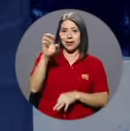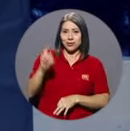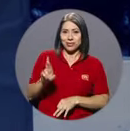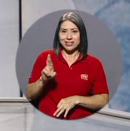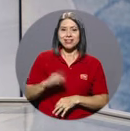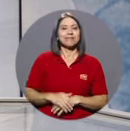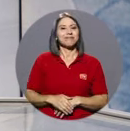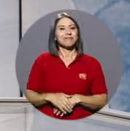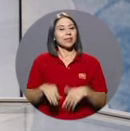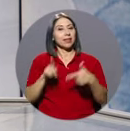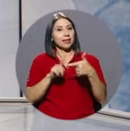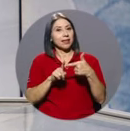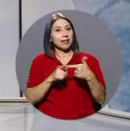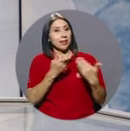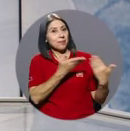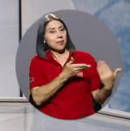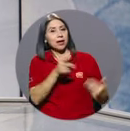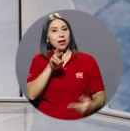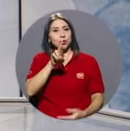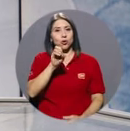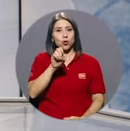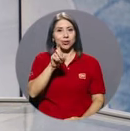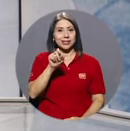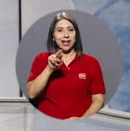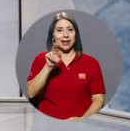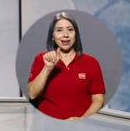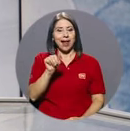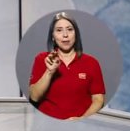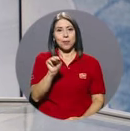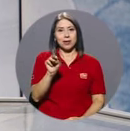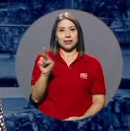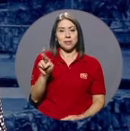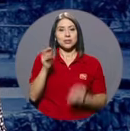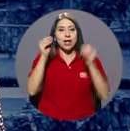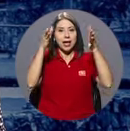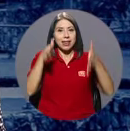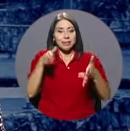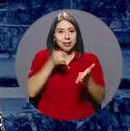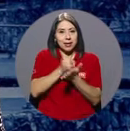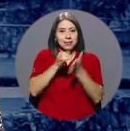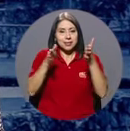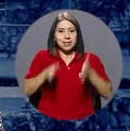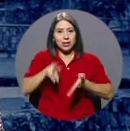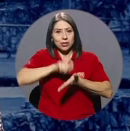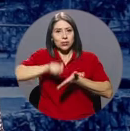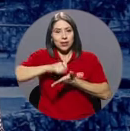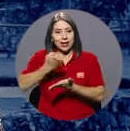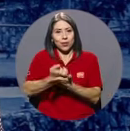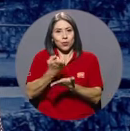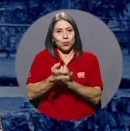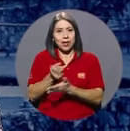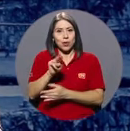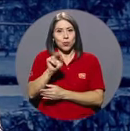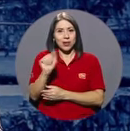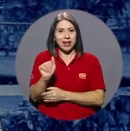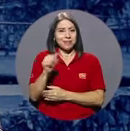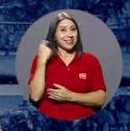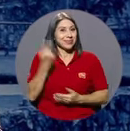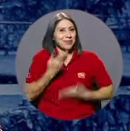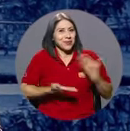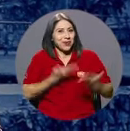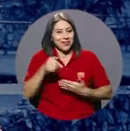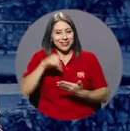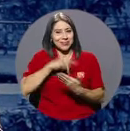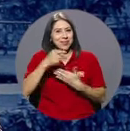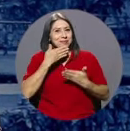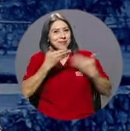Rica. También está con nosotros Roxana Morales Ramos, quien es académica e investigadora de la Escuela de Economía de la UNA. Ha sido la colaboradora de Una